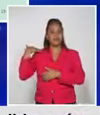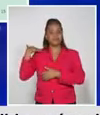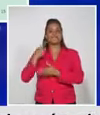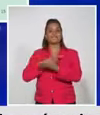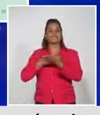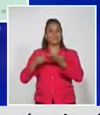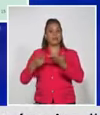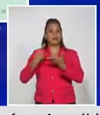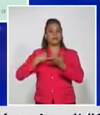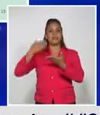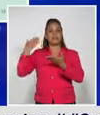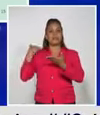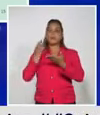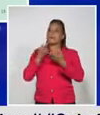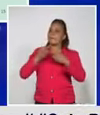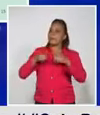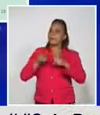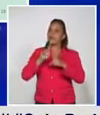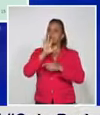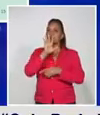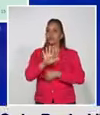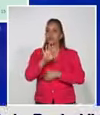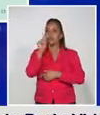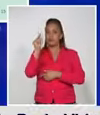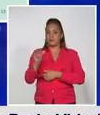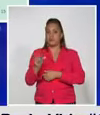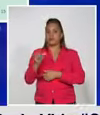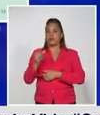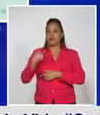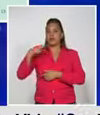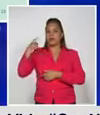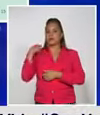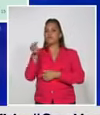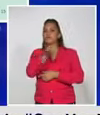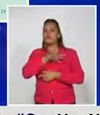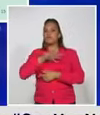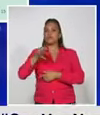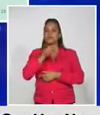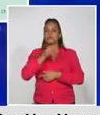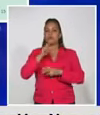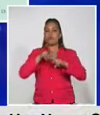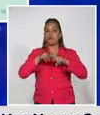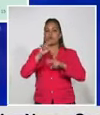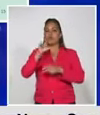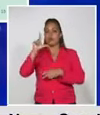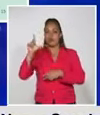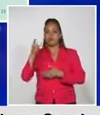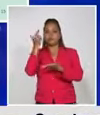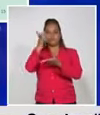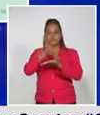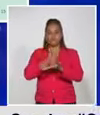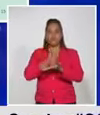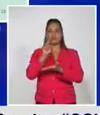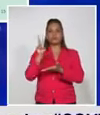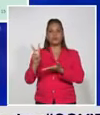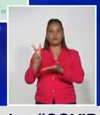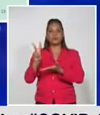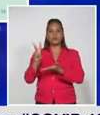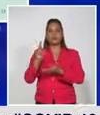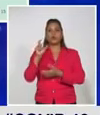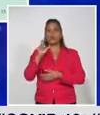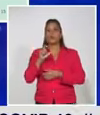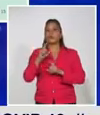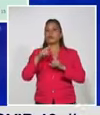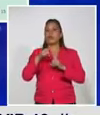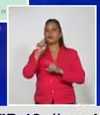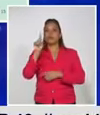anteriores, y de los 5 casos ayer del municipio Holguín, cabecera, 2 de Cueto, de Sagua de Tánamo y